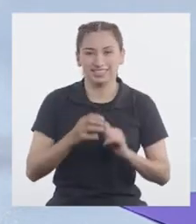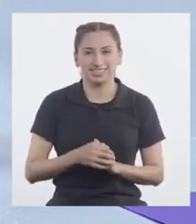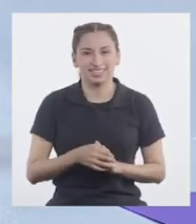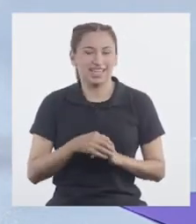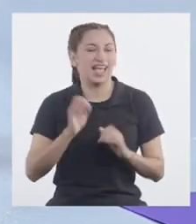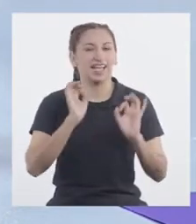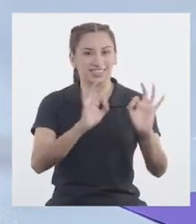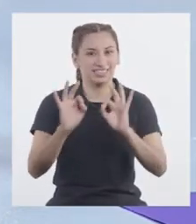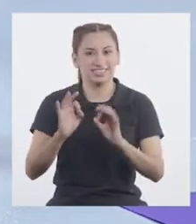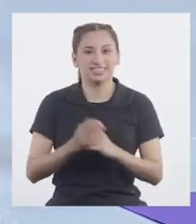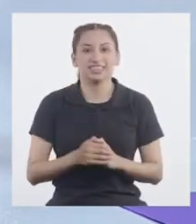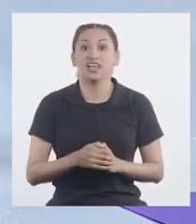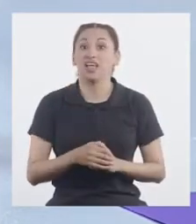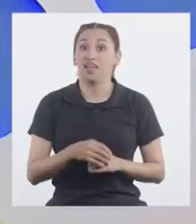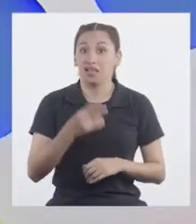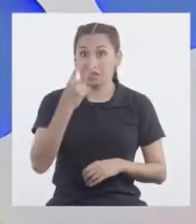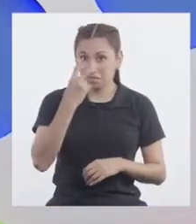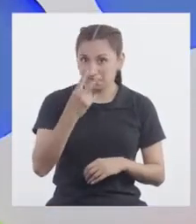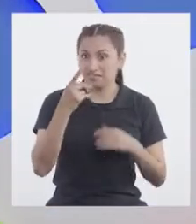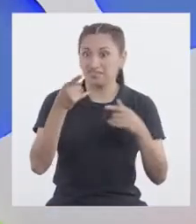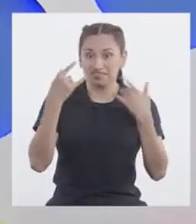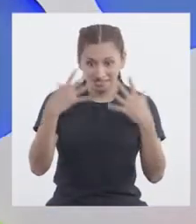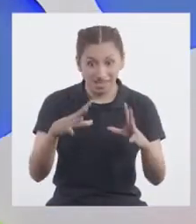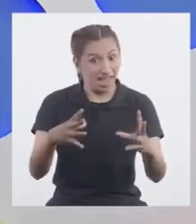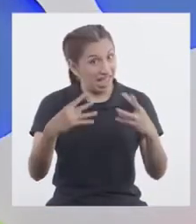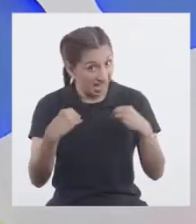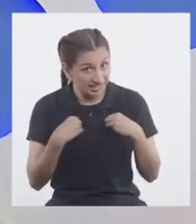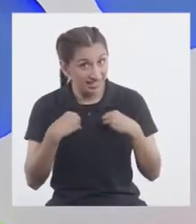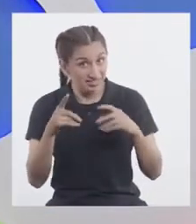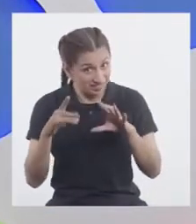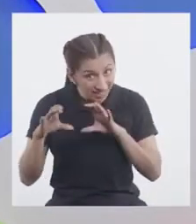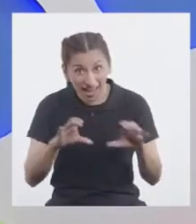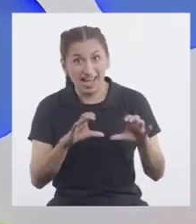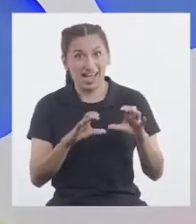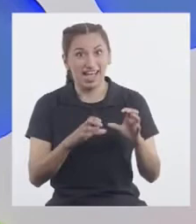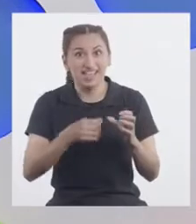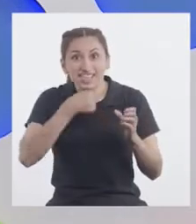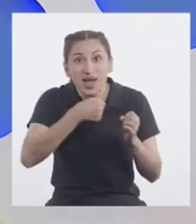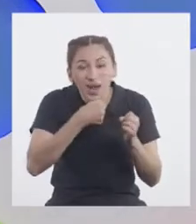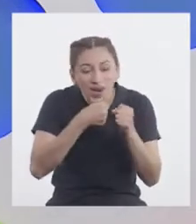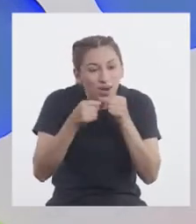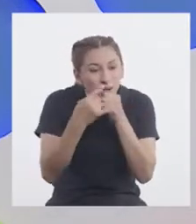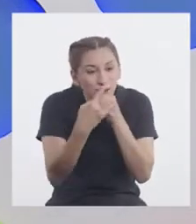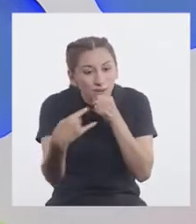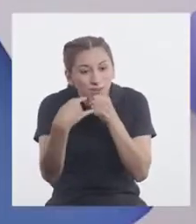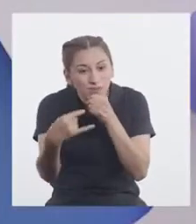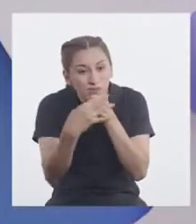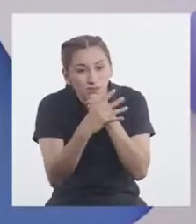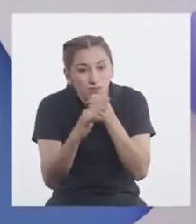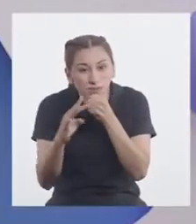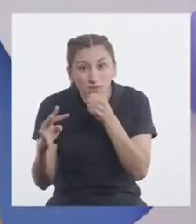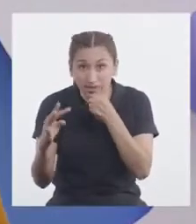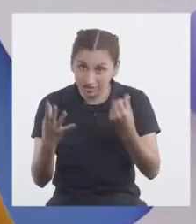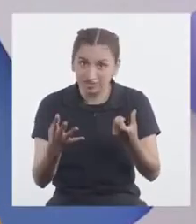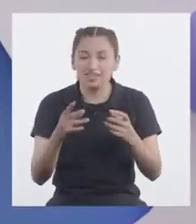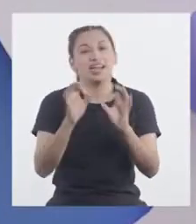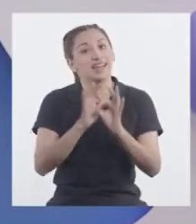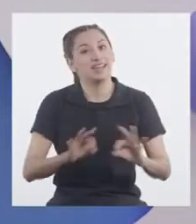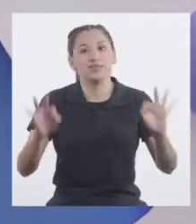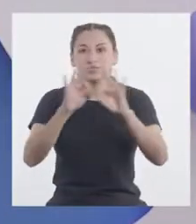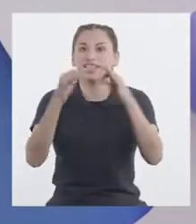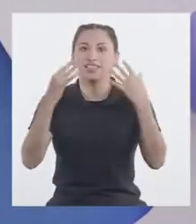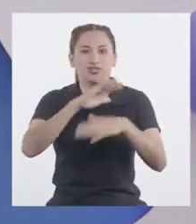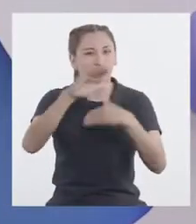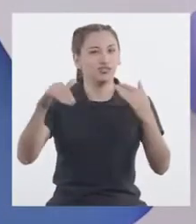Podcast. ¡Oh! Me encanta. Veo que ya te convenciste de hacer el podcast, Tocino. Lo importante es que ya hemos hecho